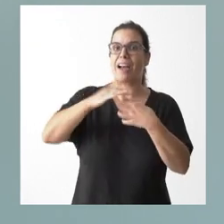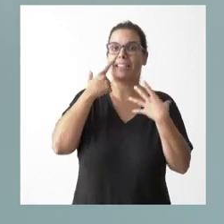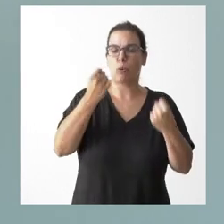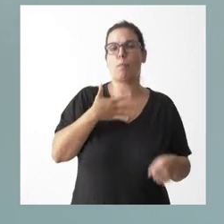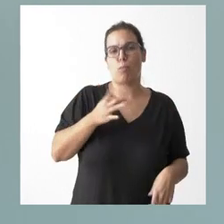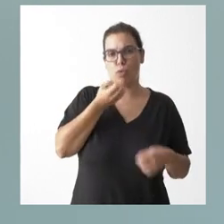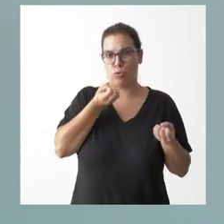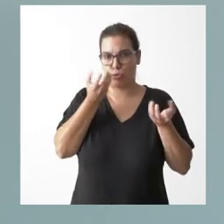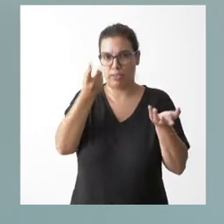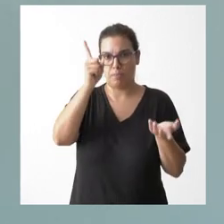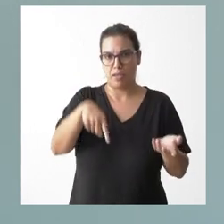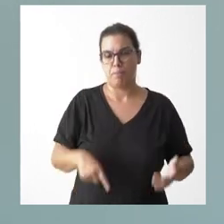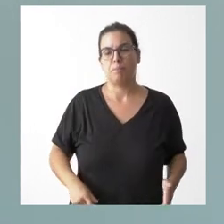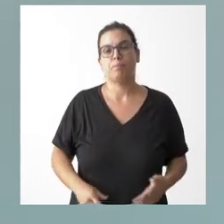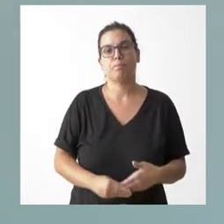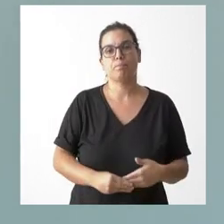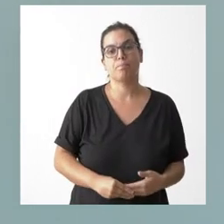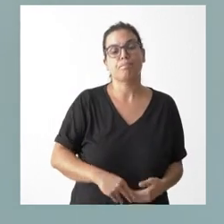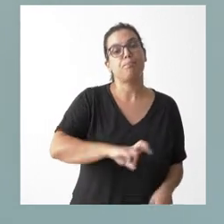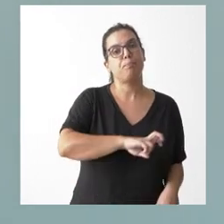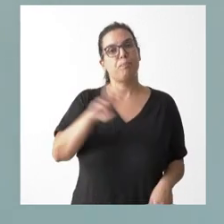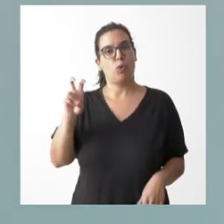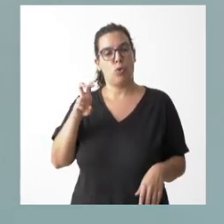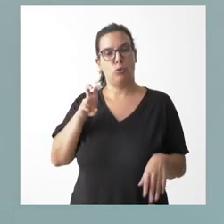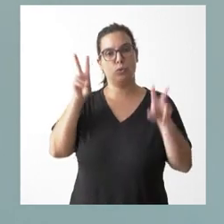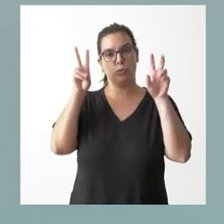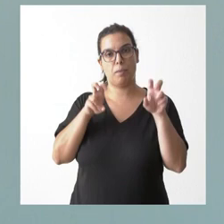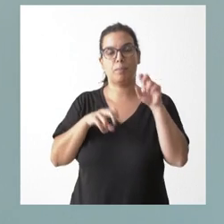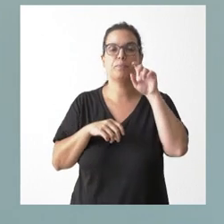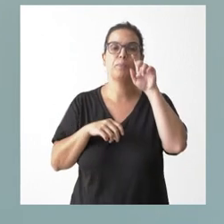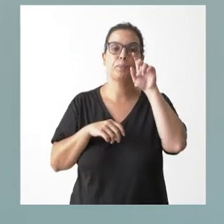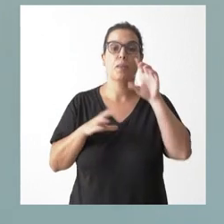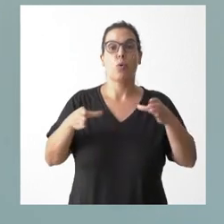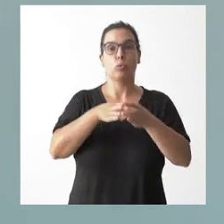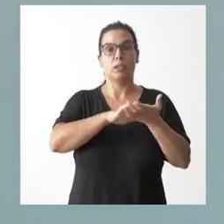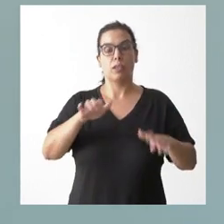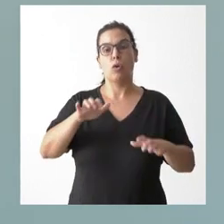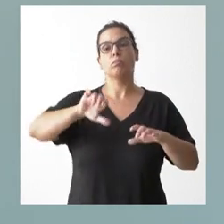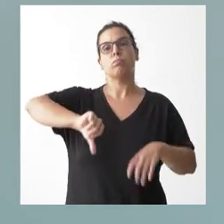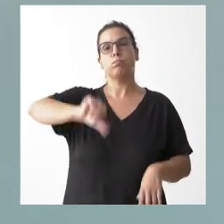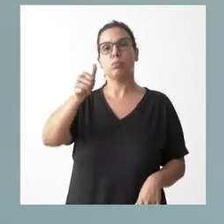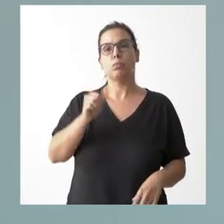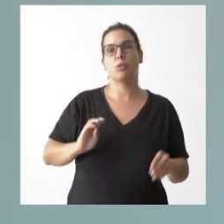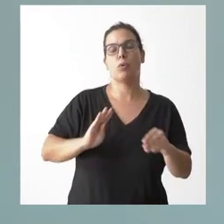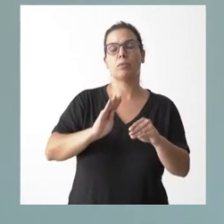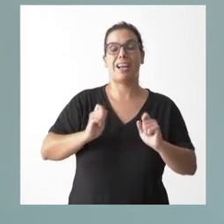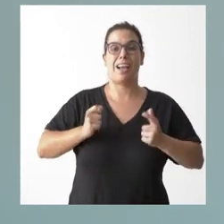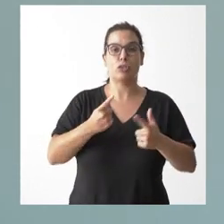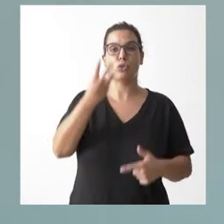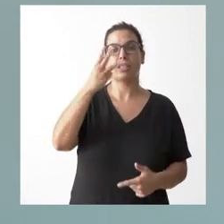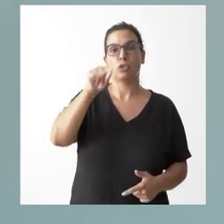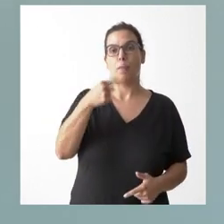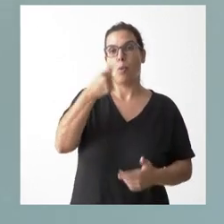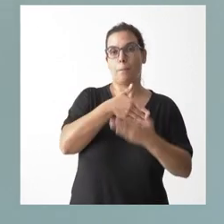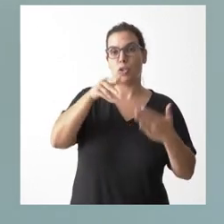salud. En otro ámbito de cosas, la Junta ha aprobado un gasto de 3,1 millones de euros para adquirir un